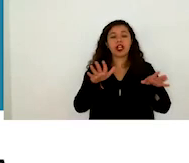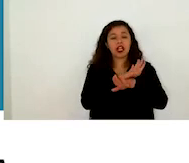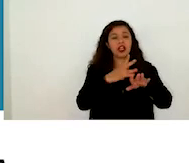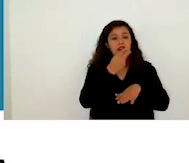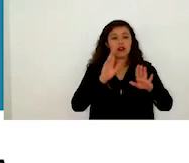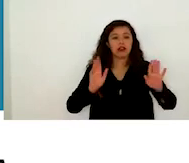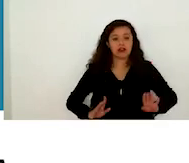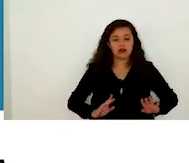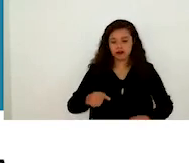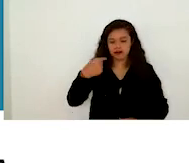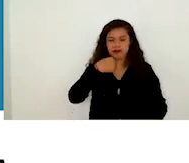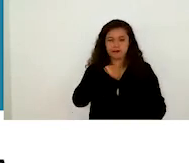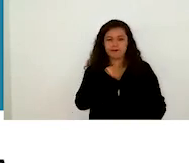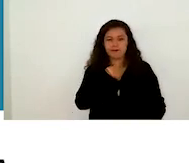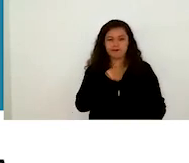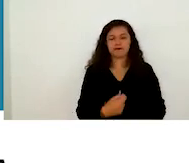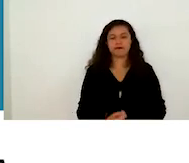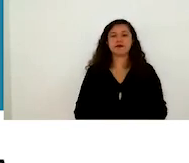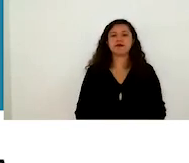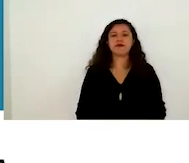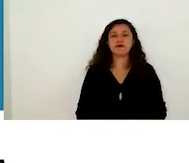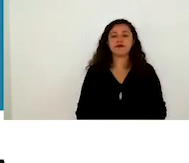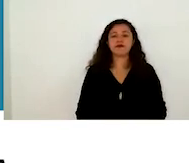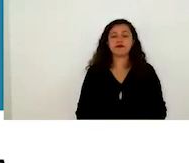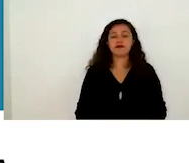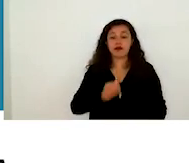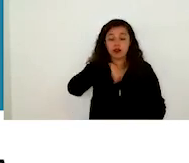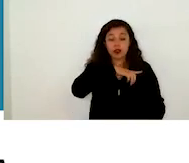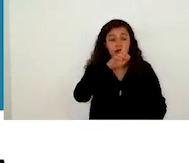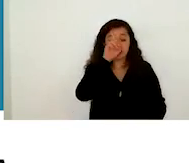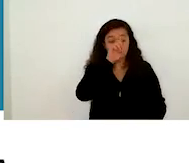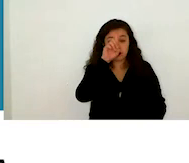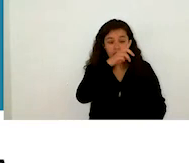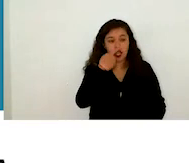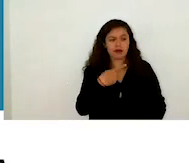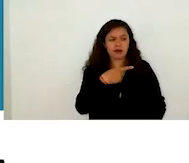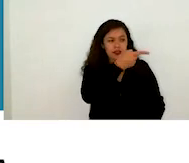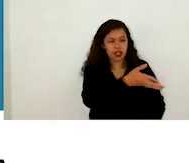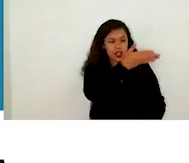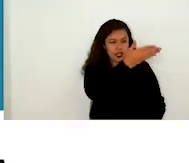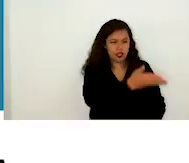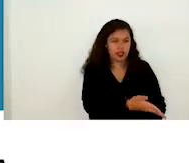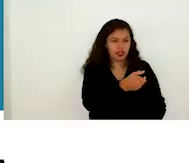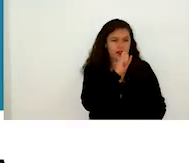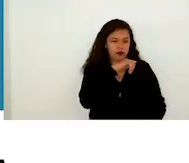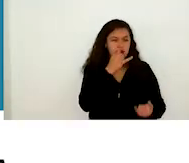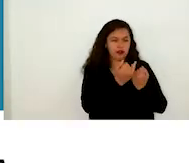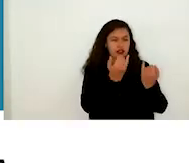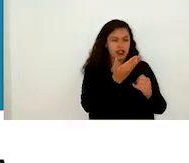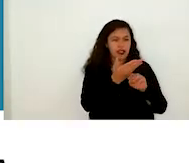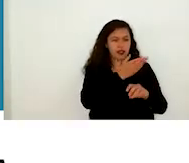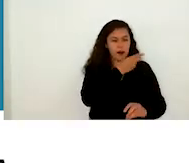soy yo porque si nosotros sugerimos a esta persona como bien no lo comparte